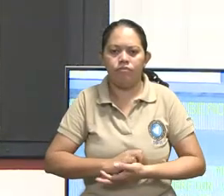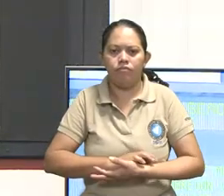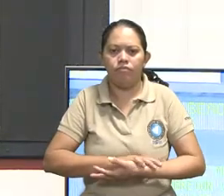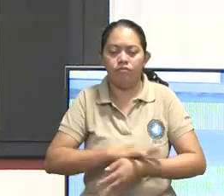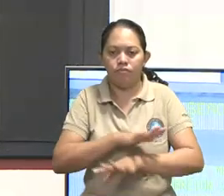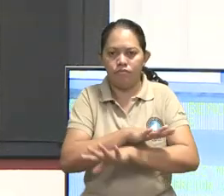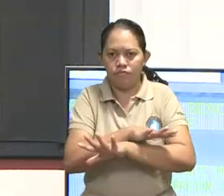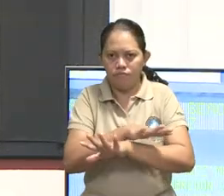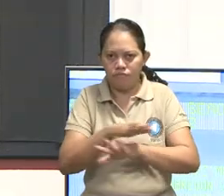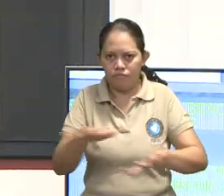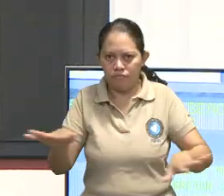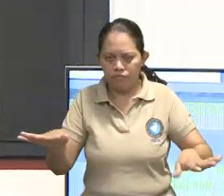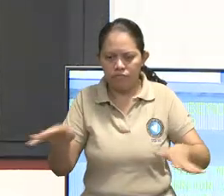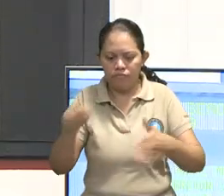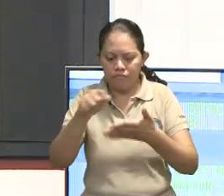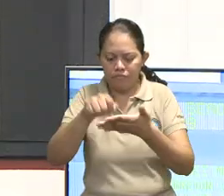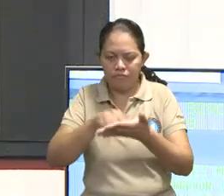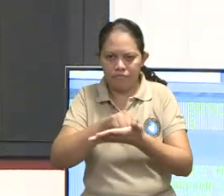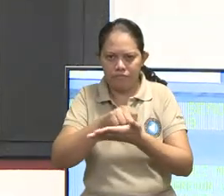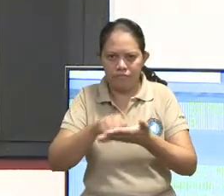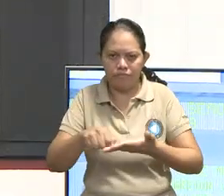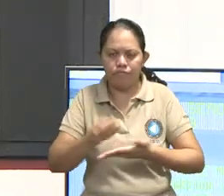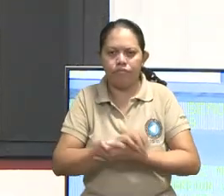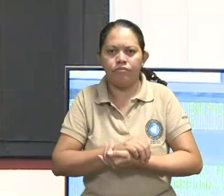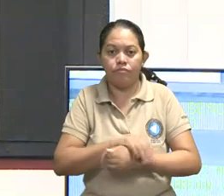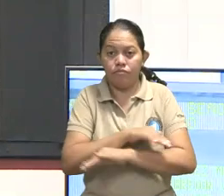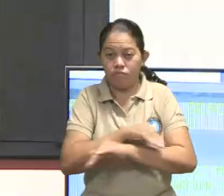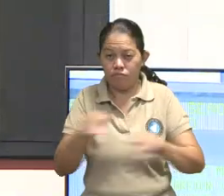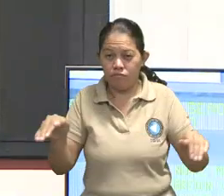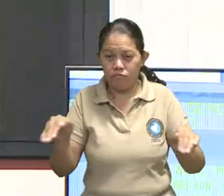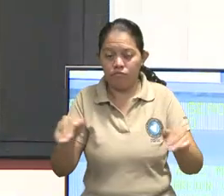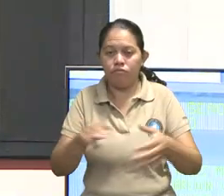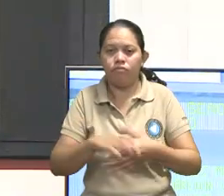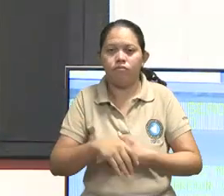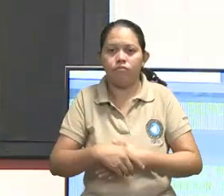Se va a cerrar la votación.